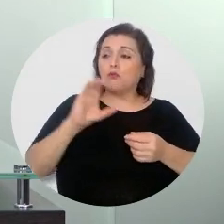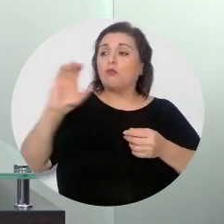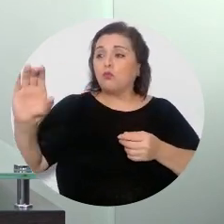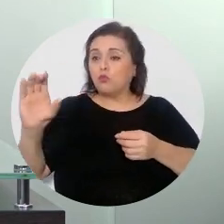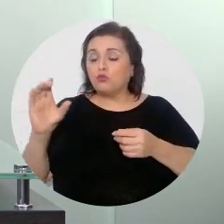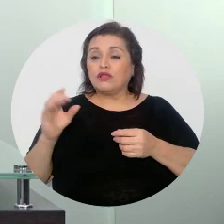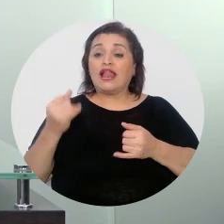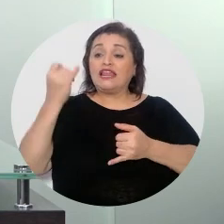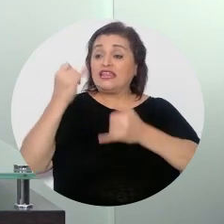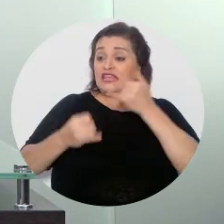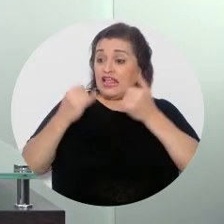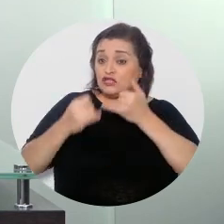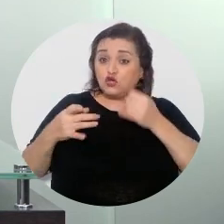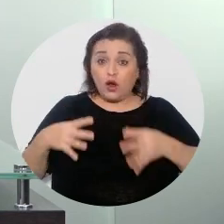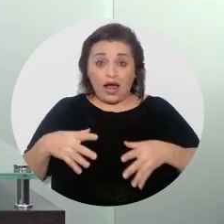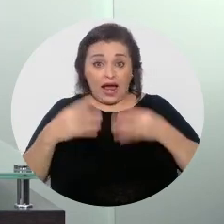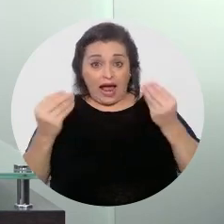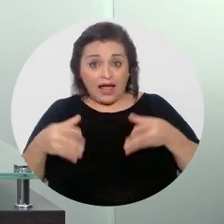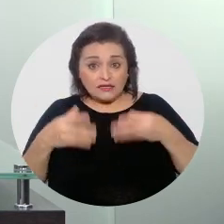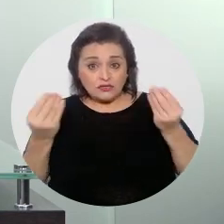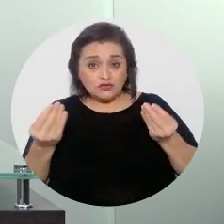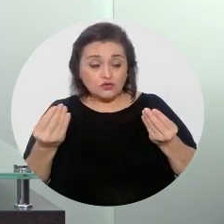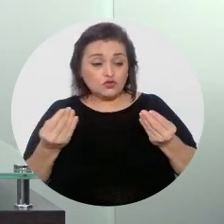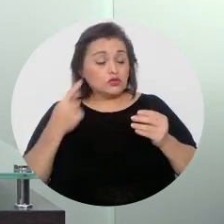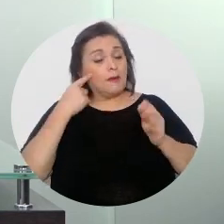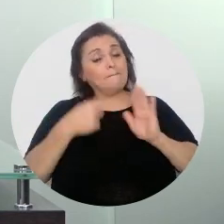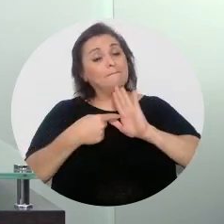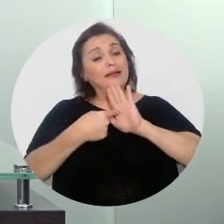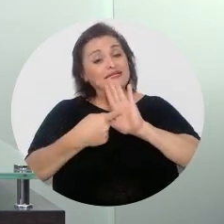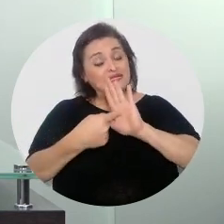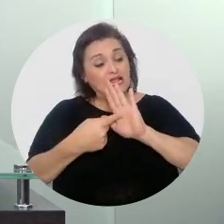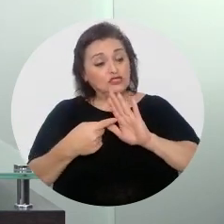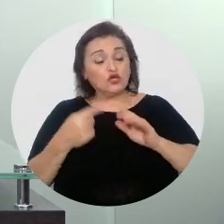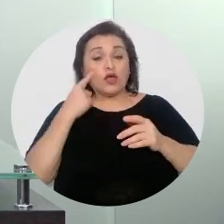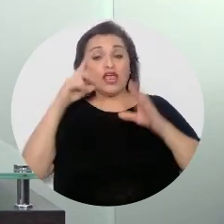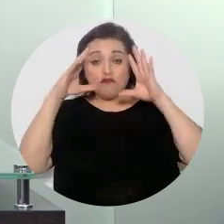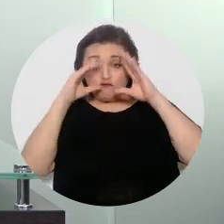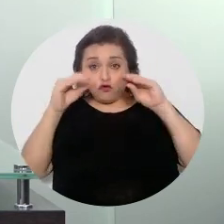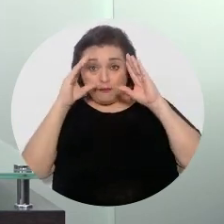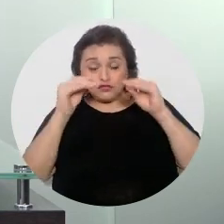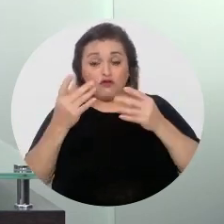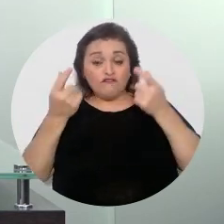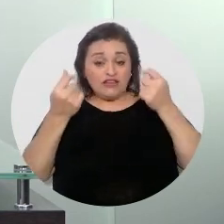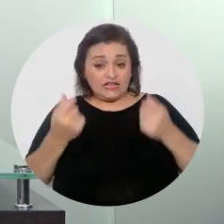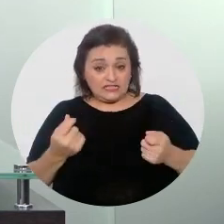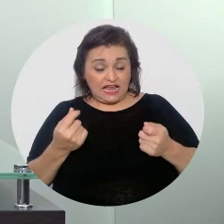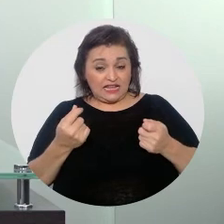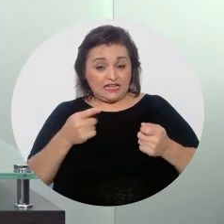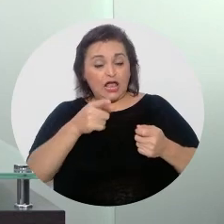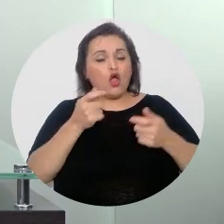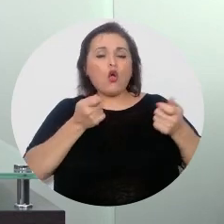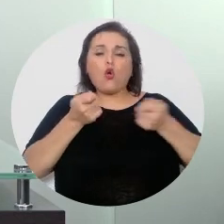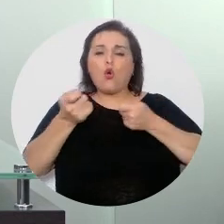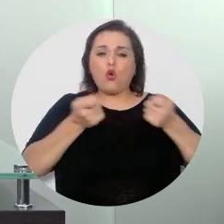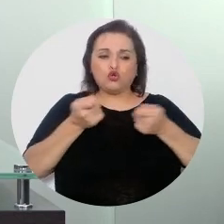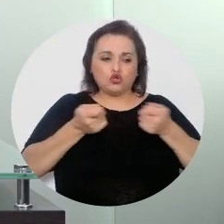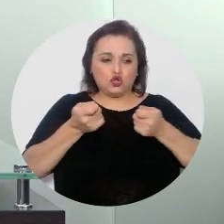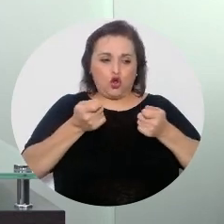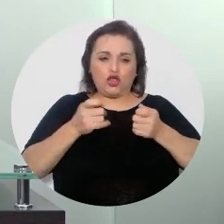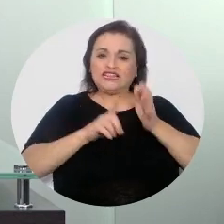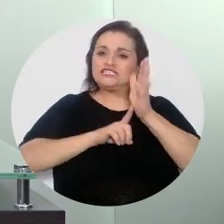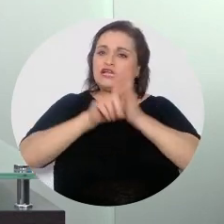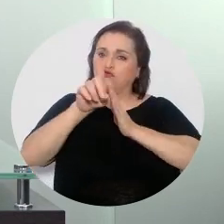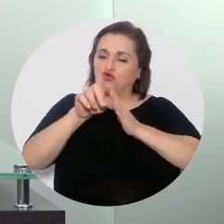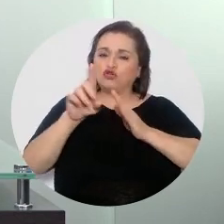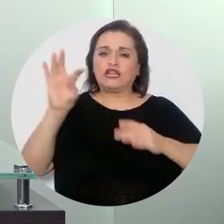reembolso y las liquidaciones de gastos y la presentación de información financiera está sujeto a un